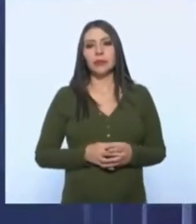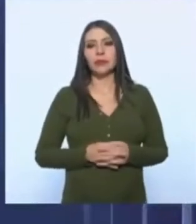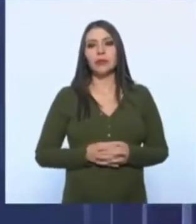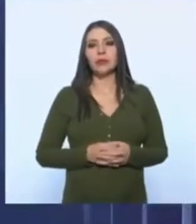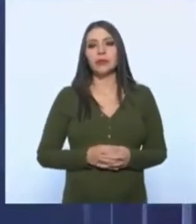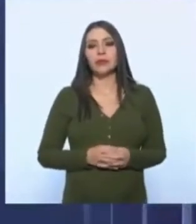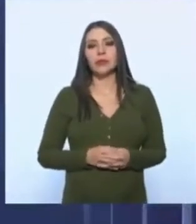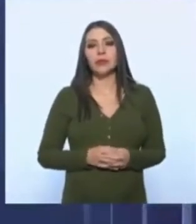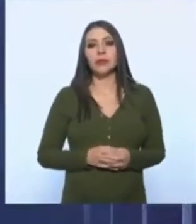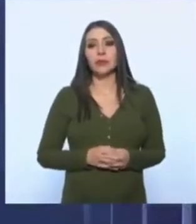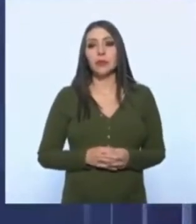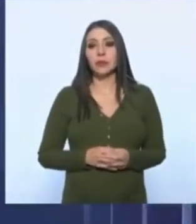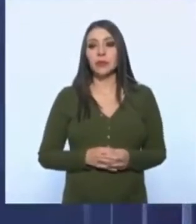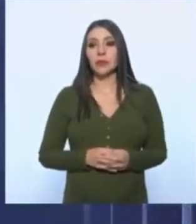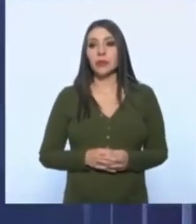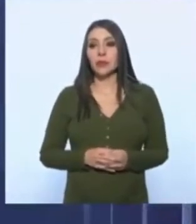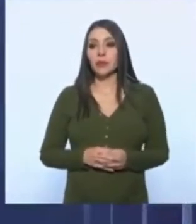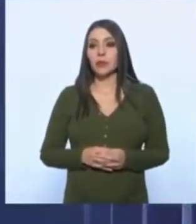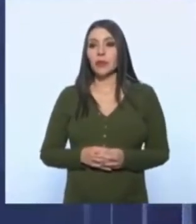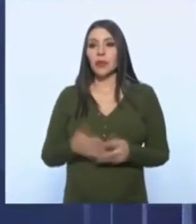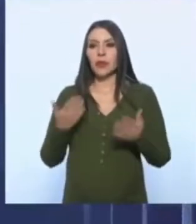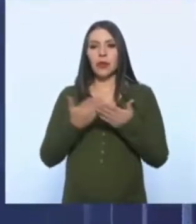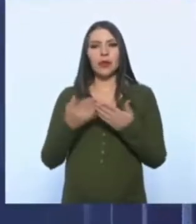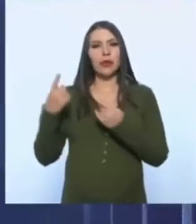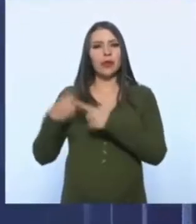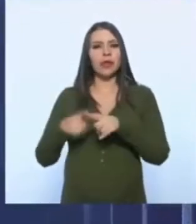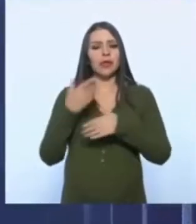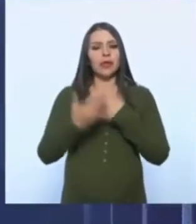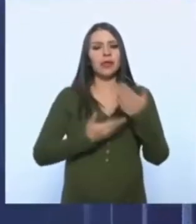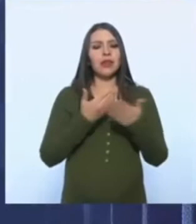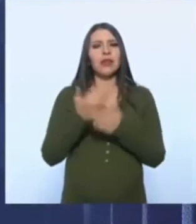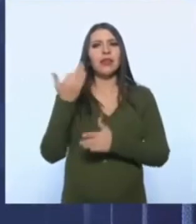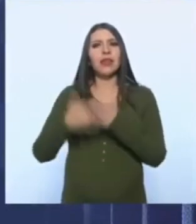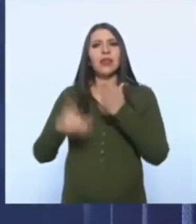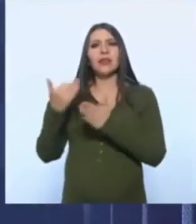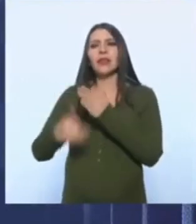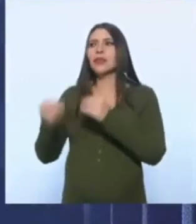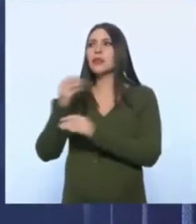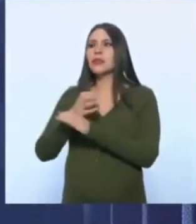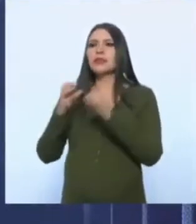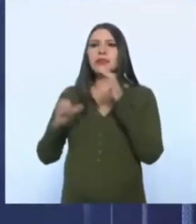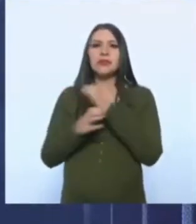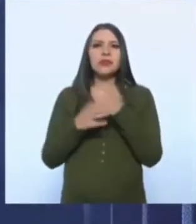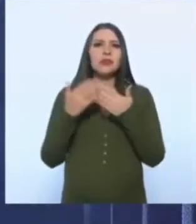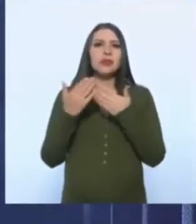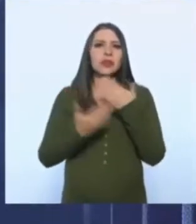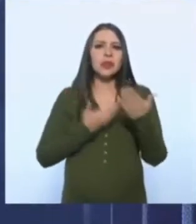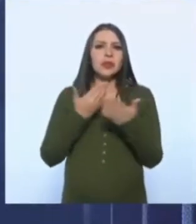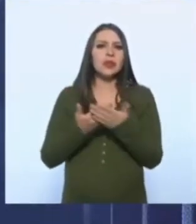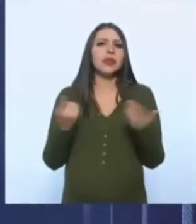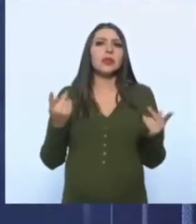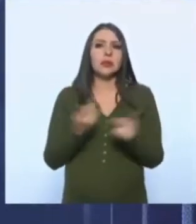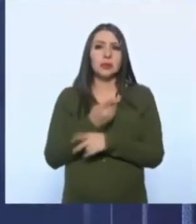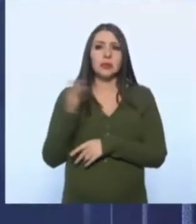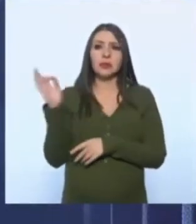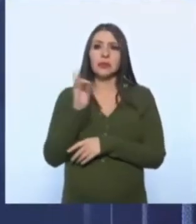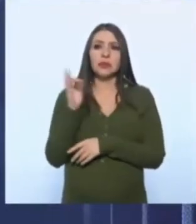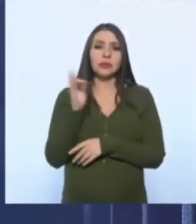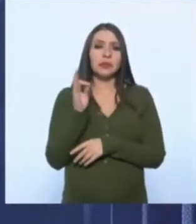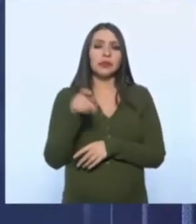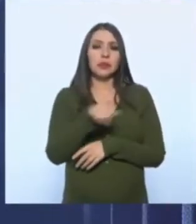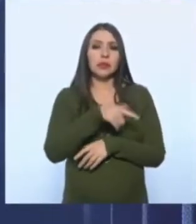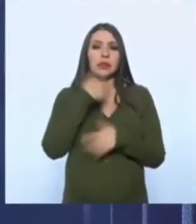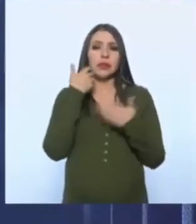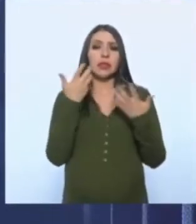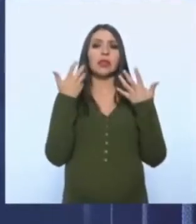comentando, diputada. Hay rezago en las iniciativas. ¿Qué es lo que está pasando? Se supone que habría la aprobación o la meta